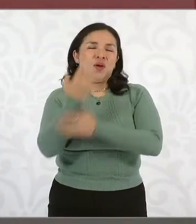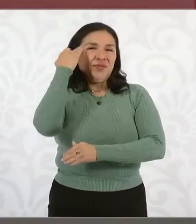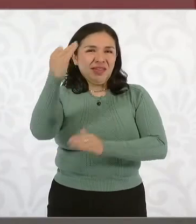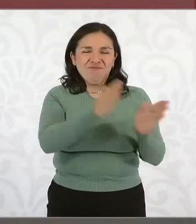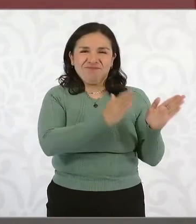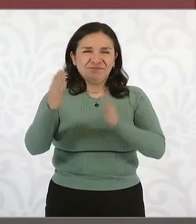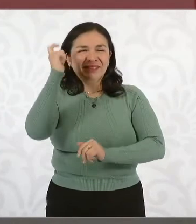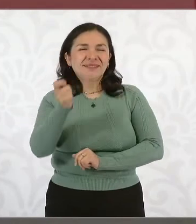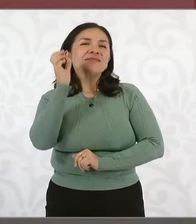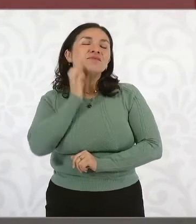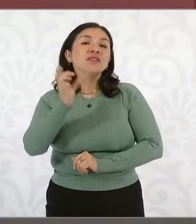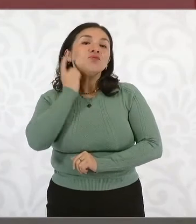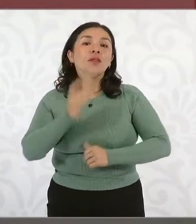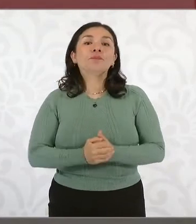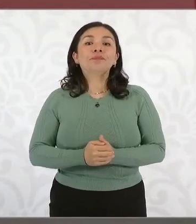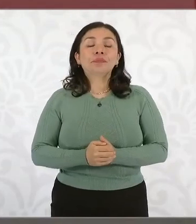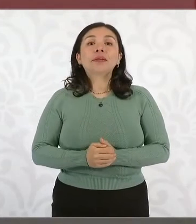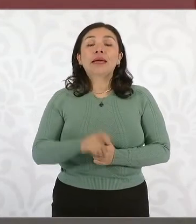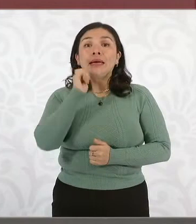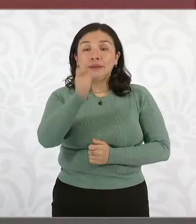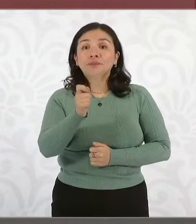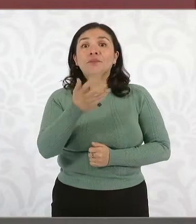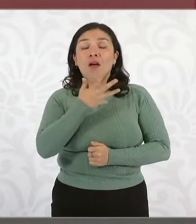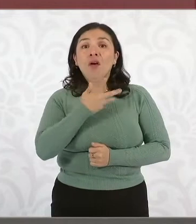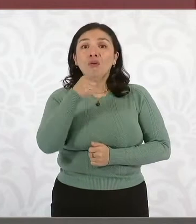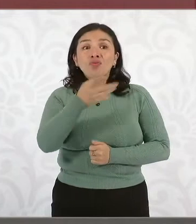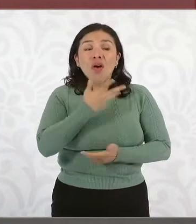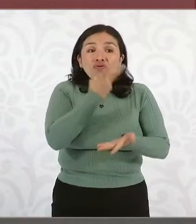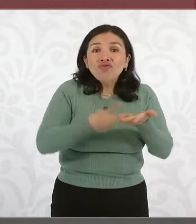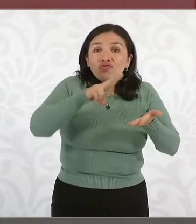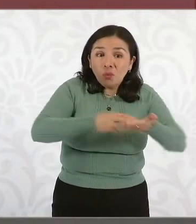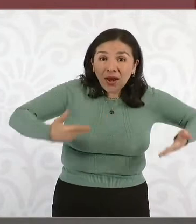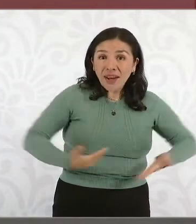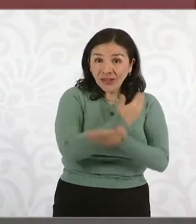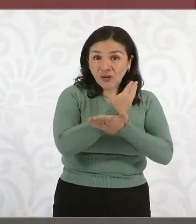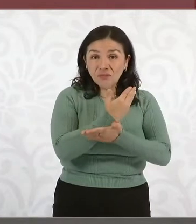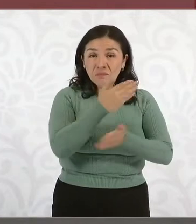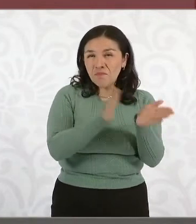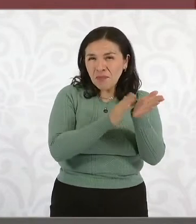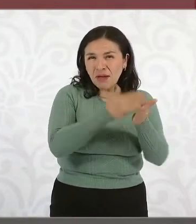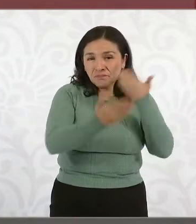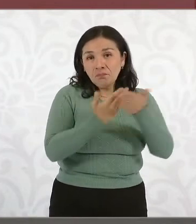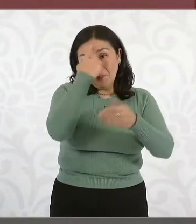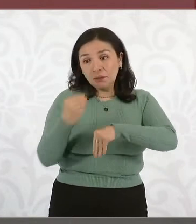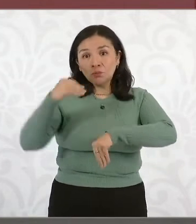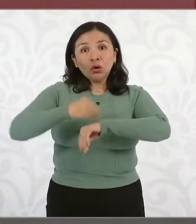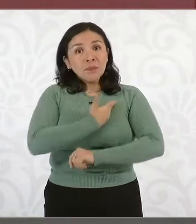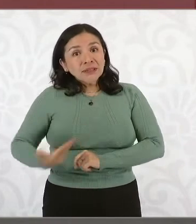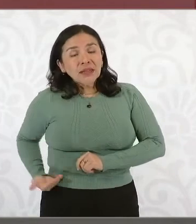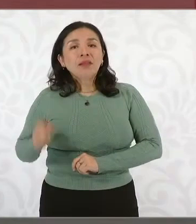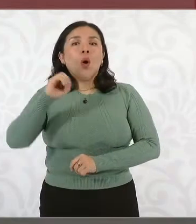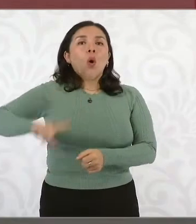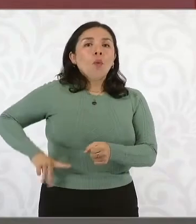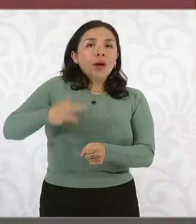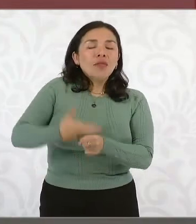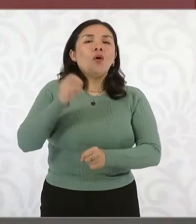periodo respecto a la renuncia a la doble nacionalidad para poder ser presidente, presidenta, gobernadores